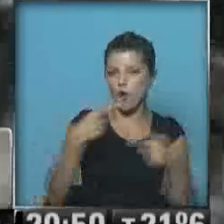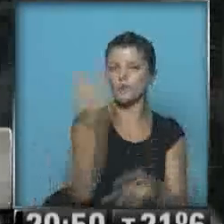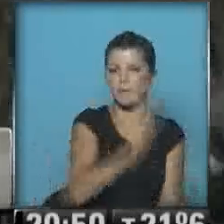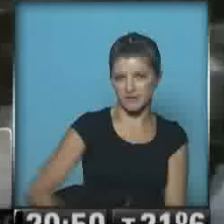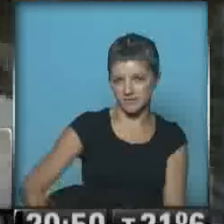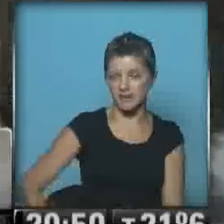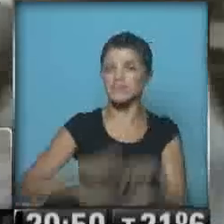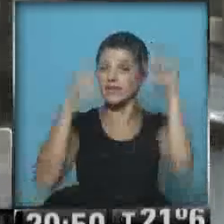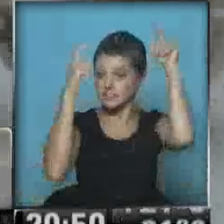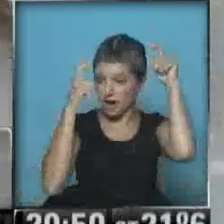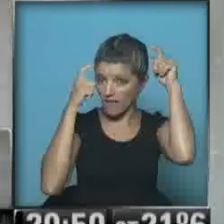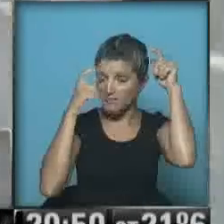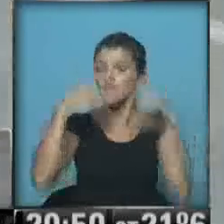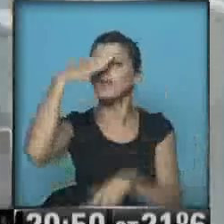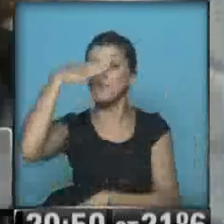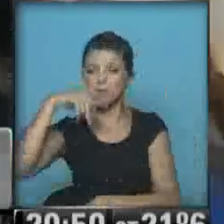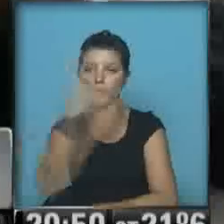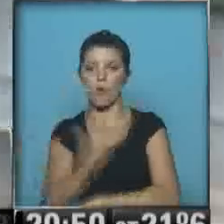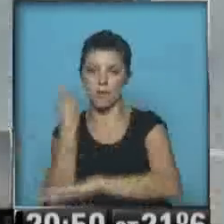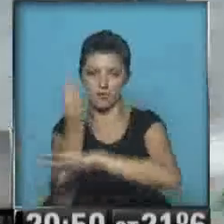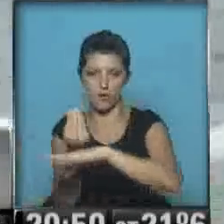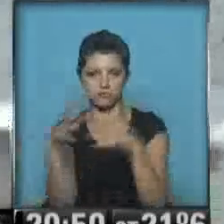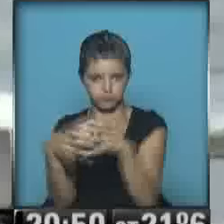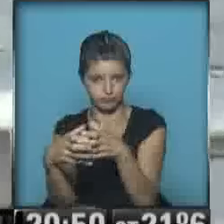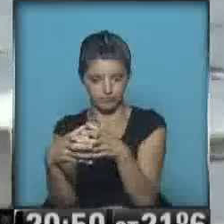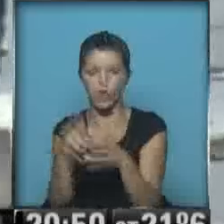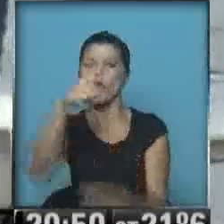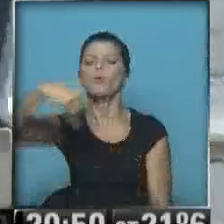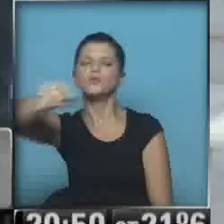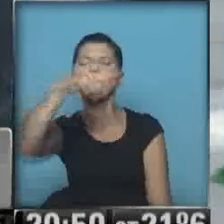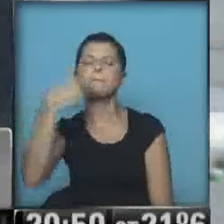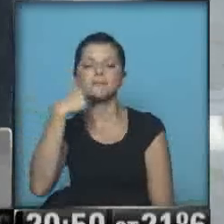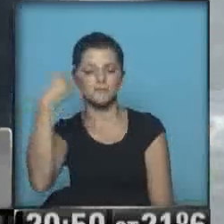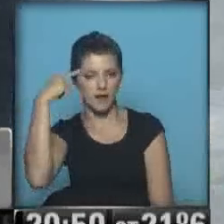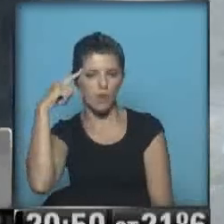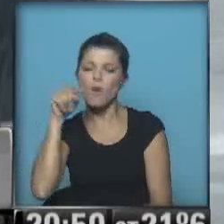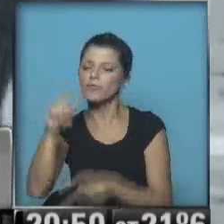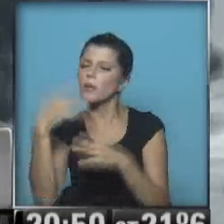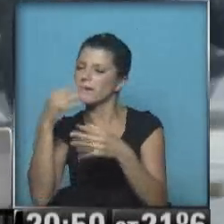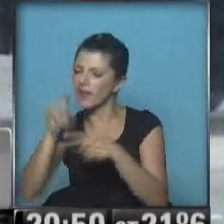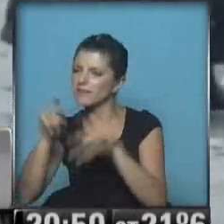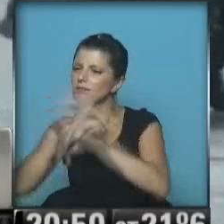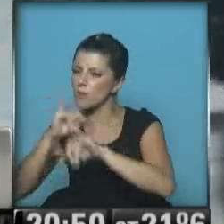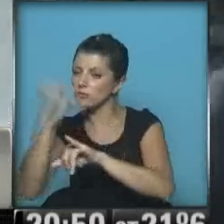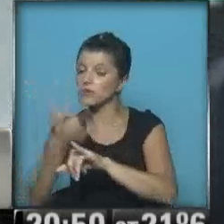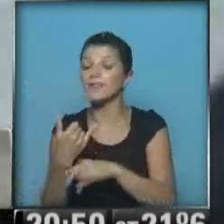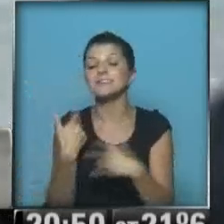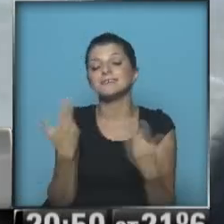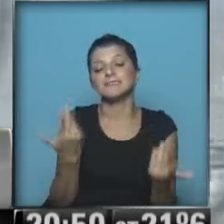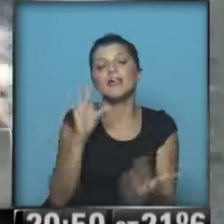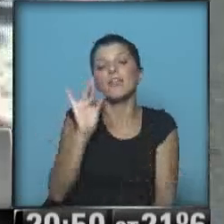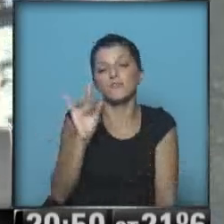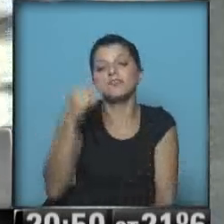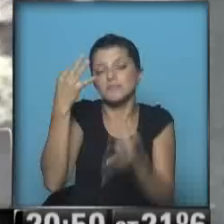Chávez, y armaron un gobierno interino. Usted se preguntará cuánto de real hay detrás de esto, y es difícil